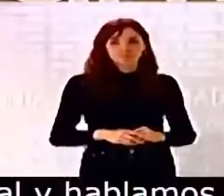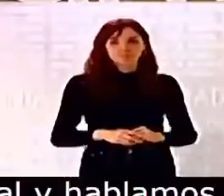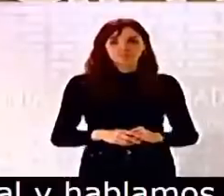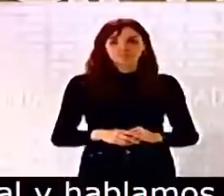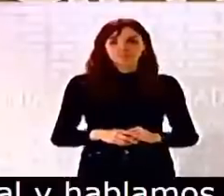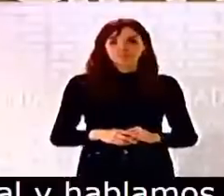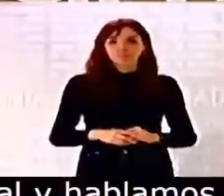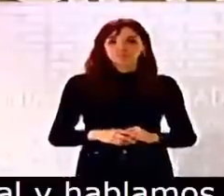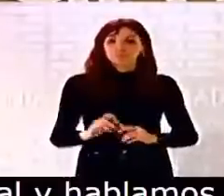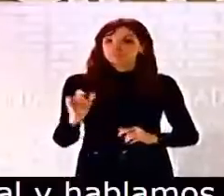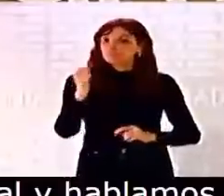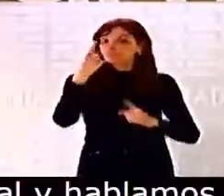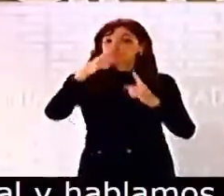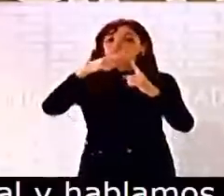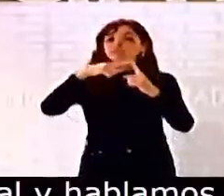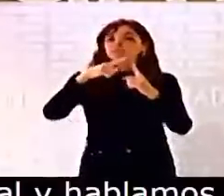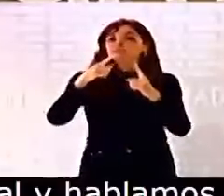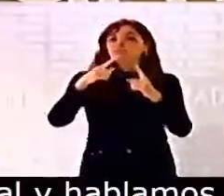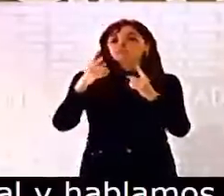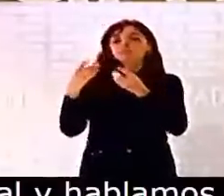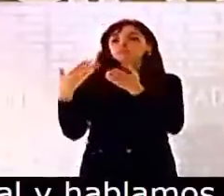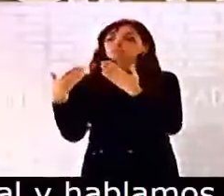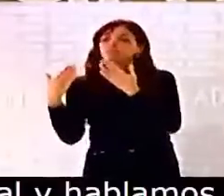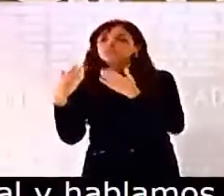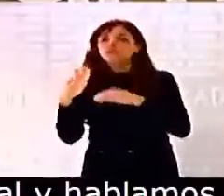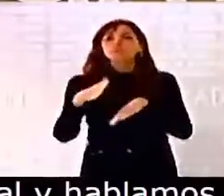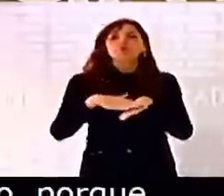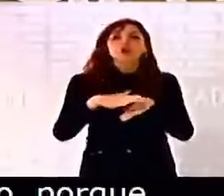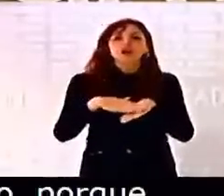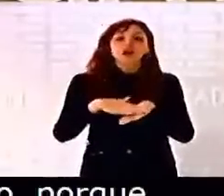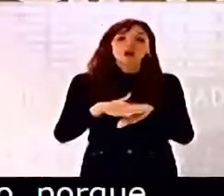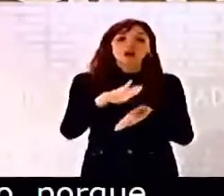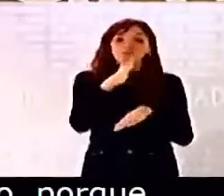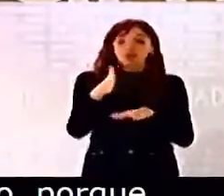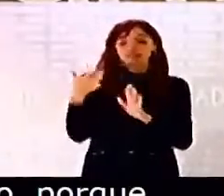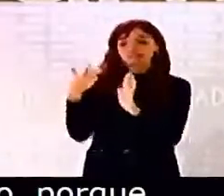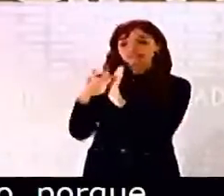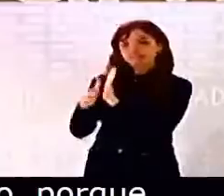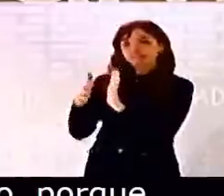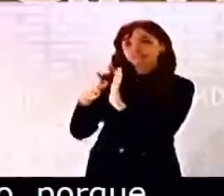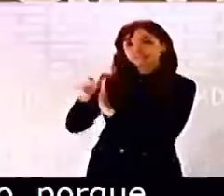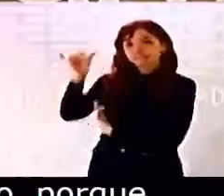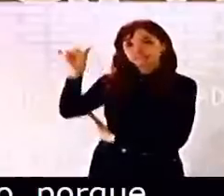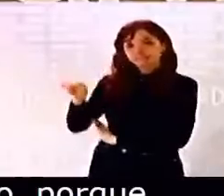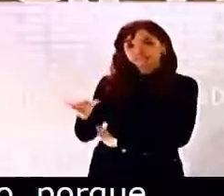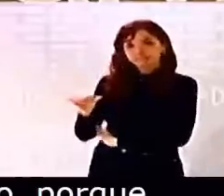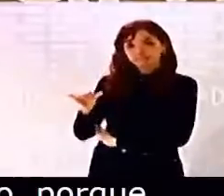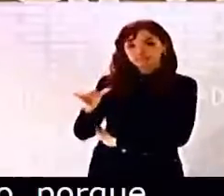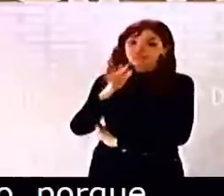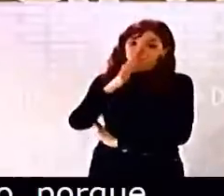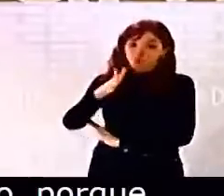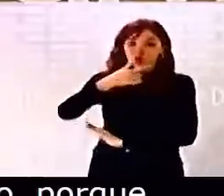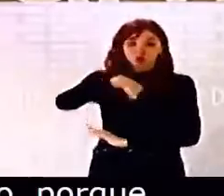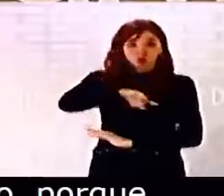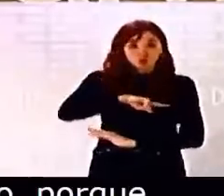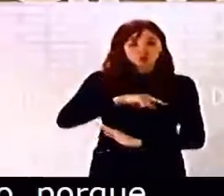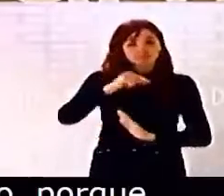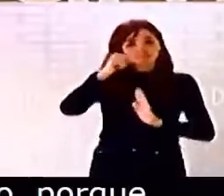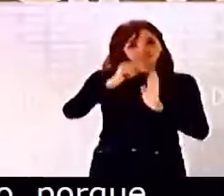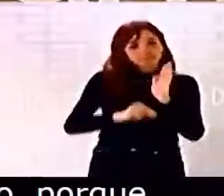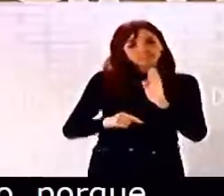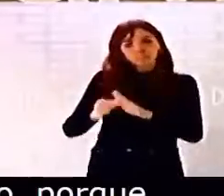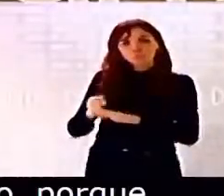Primero, porque teníamos que darle cuentas a los sectores que le estamos pidiendo un